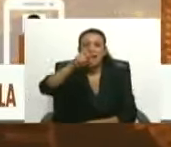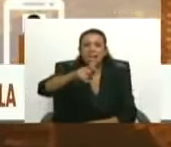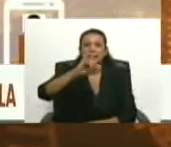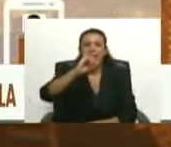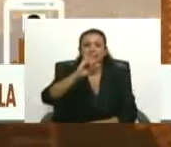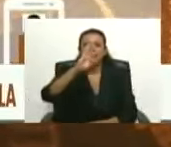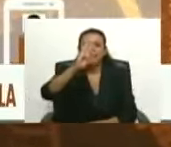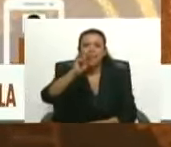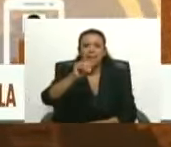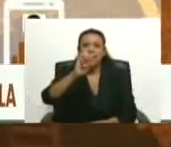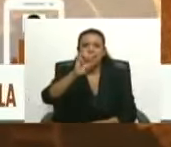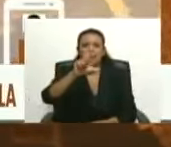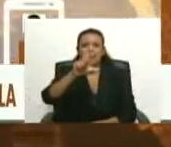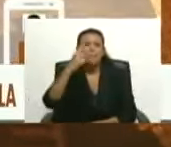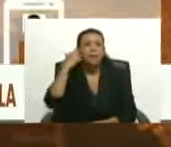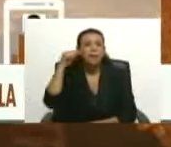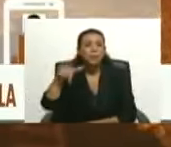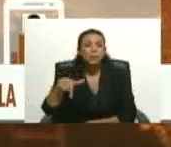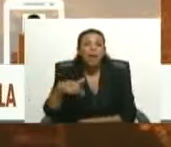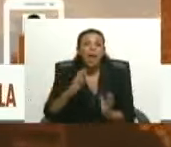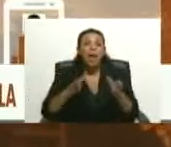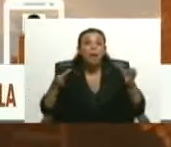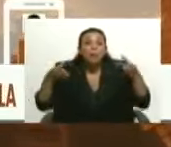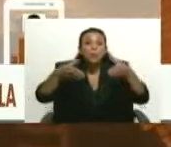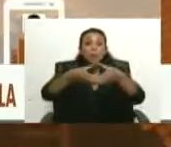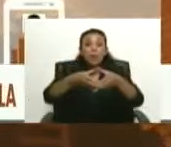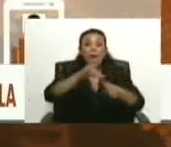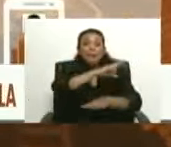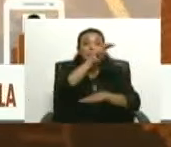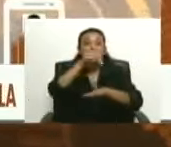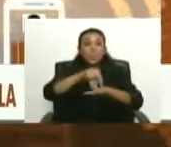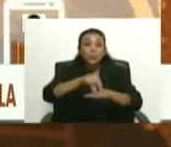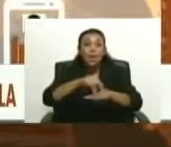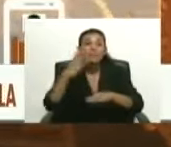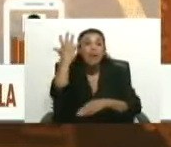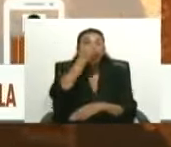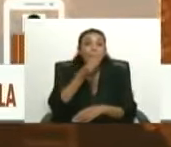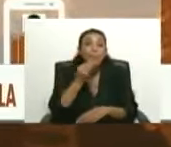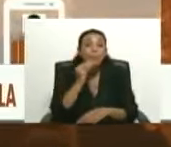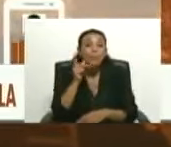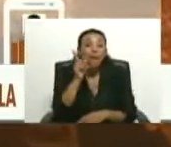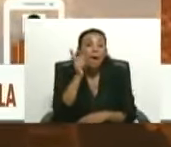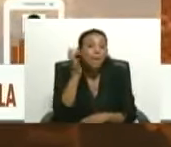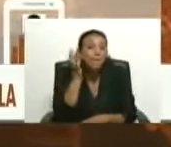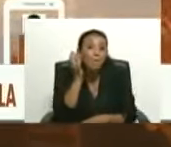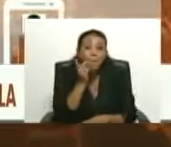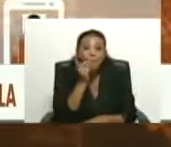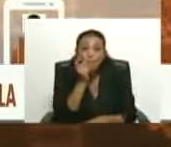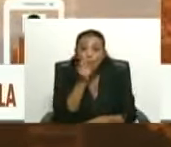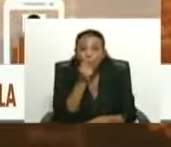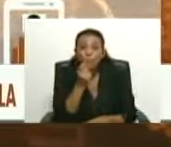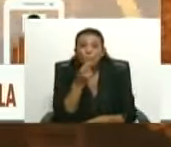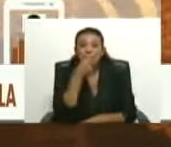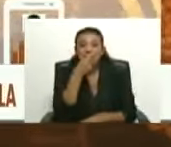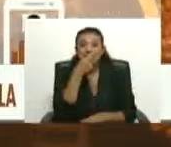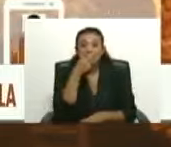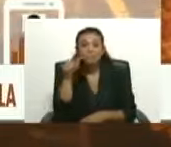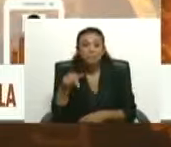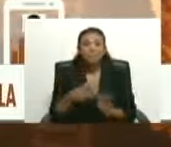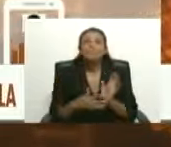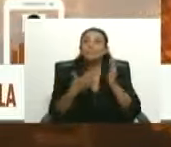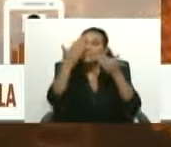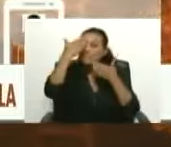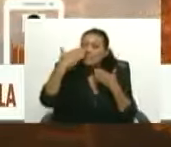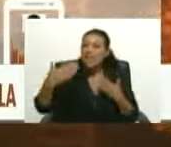Repsimel Arévalo. Repsimel Arévalo es la organizadora nacional de las Juventudes Verdes. Adelante, Repsimel.